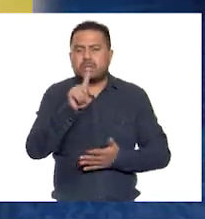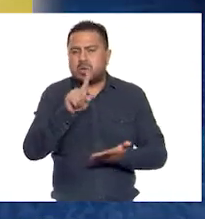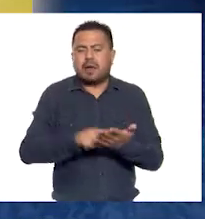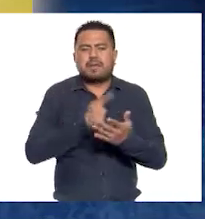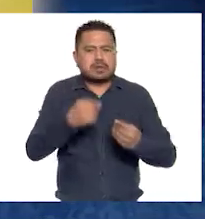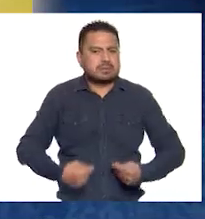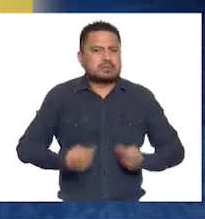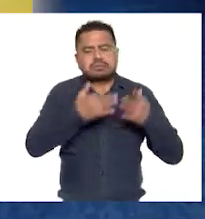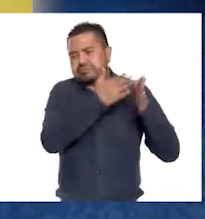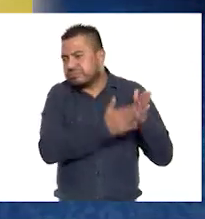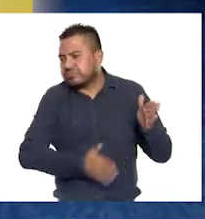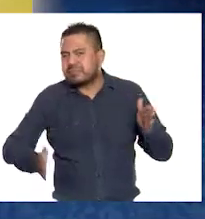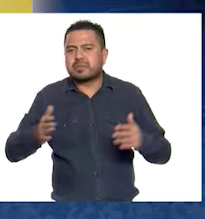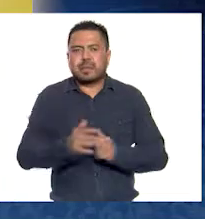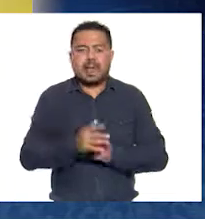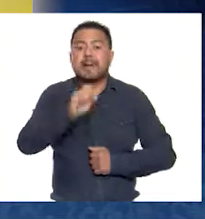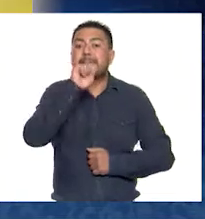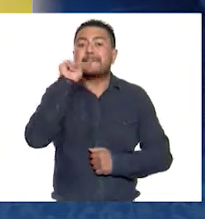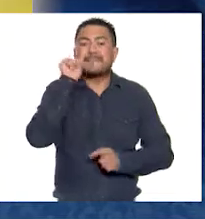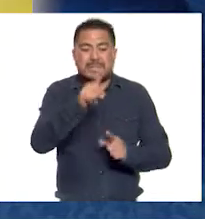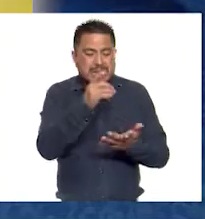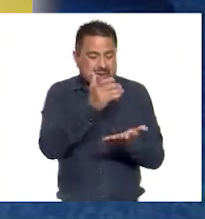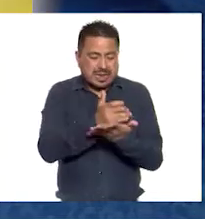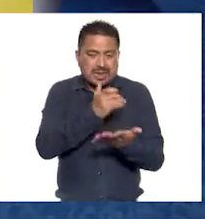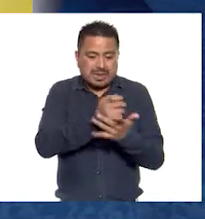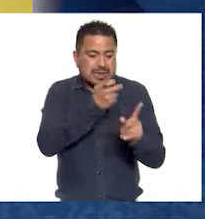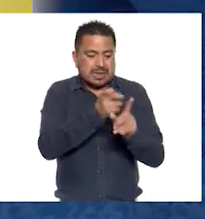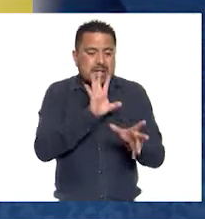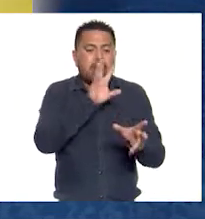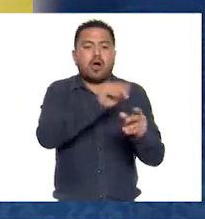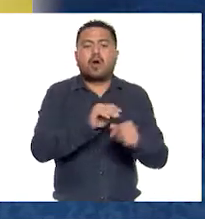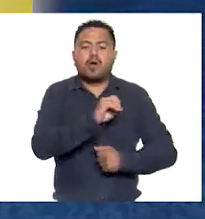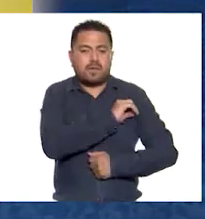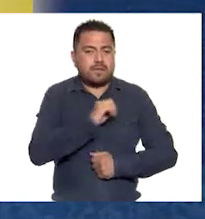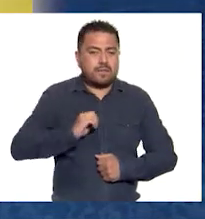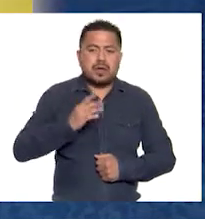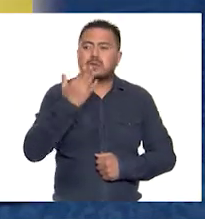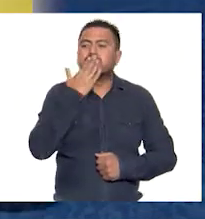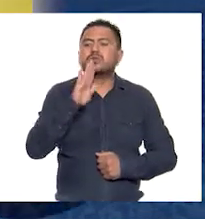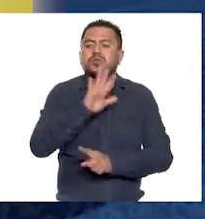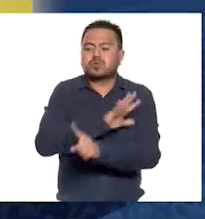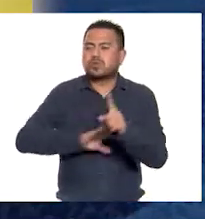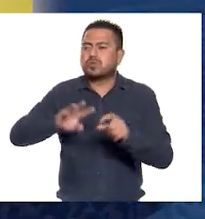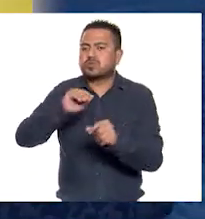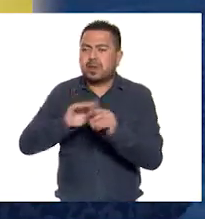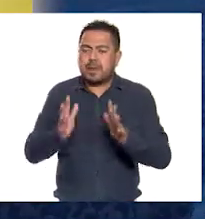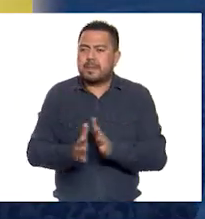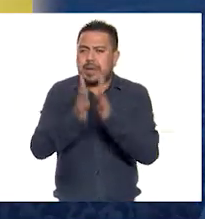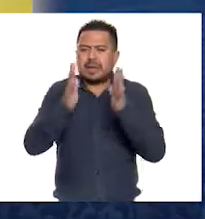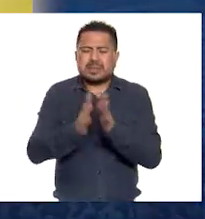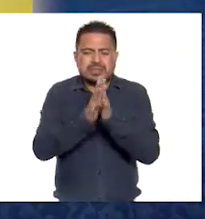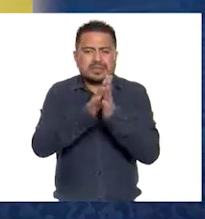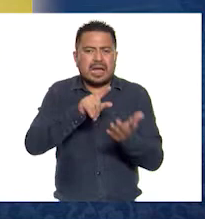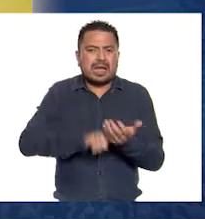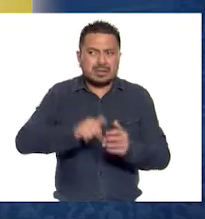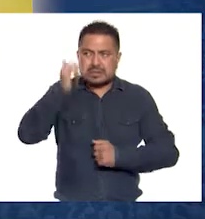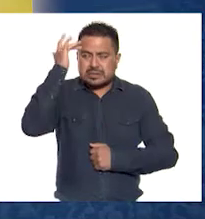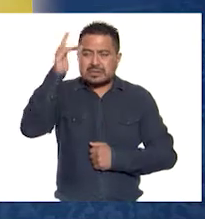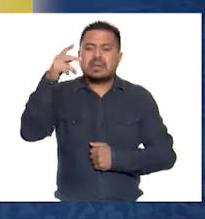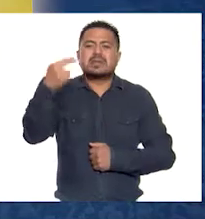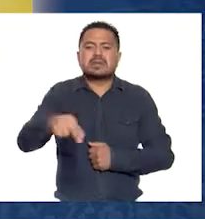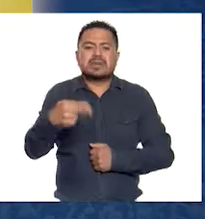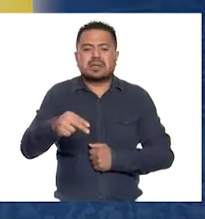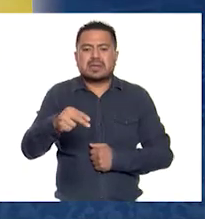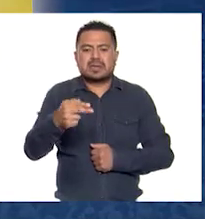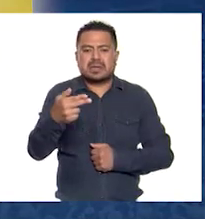en la vida. También en este libro se incluye la obligación de los musulmanes de participar en la Guerra Santa, llamada